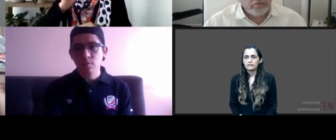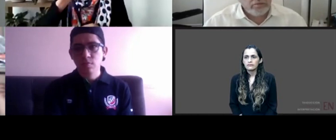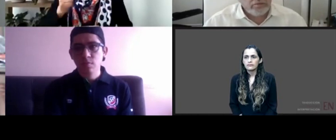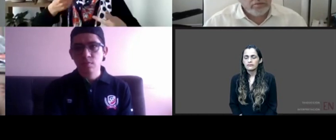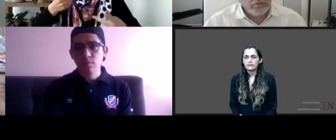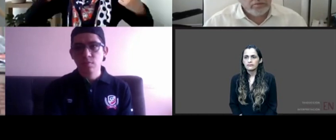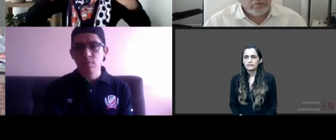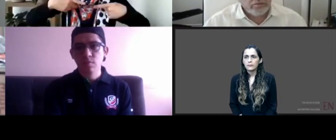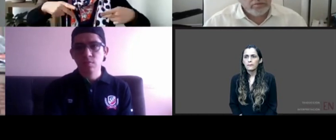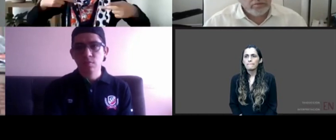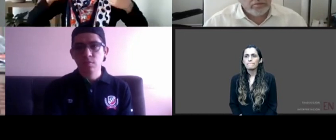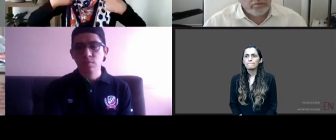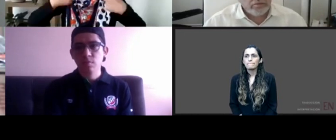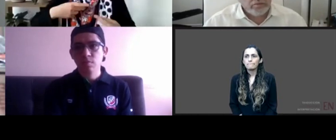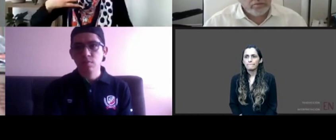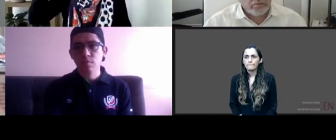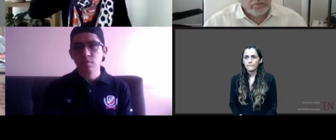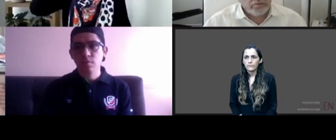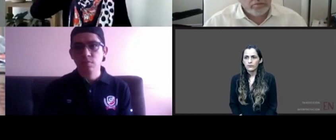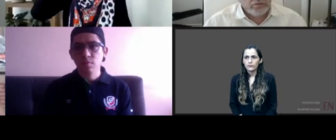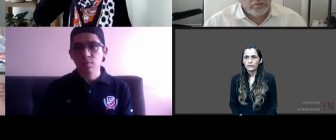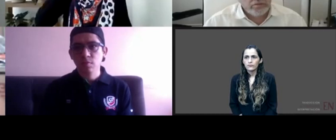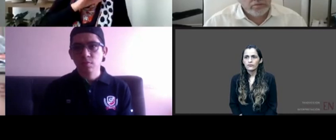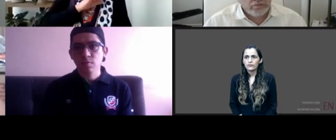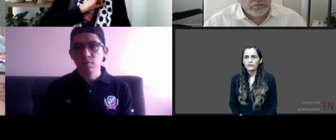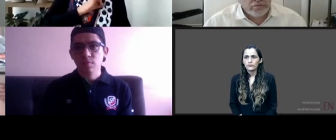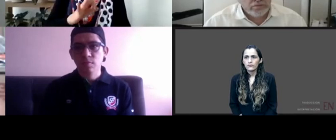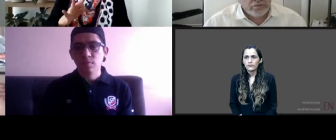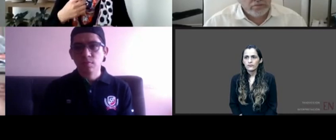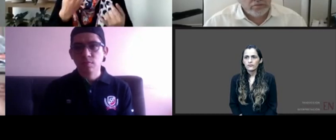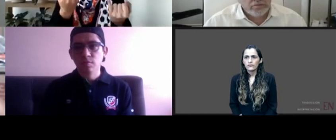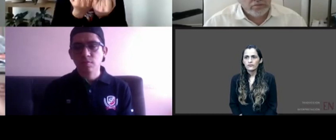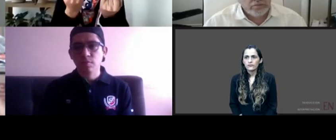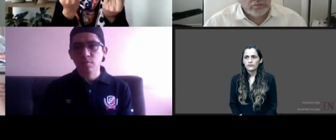con las personas sordas deberían de